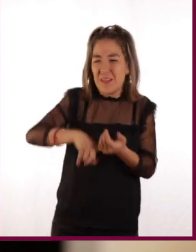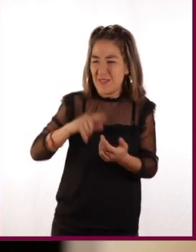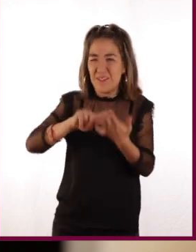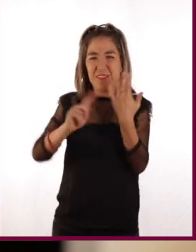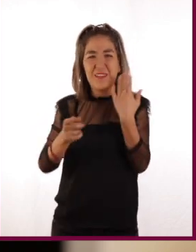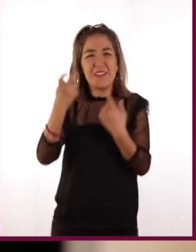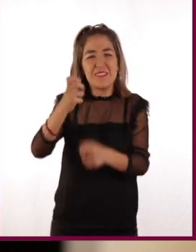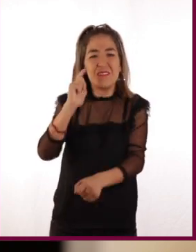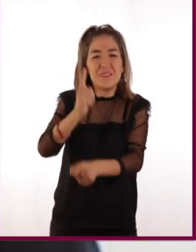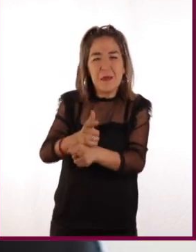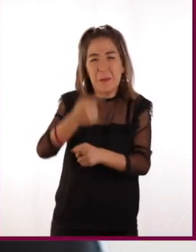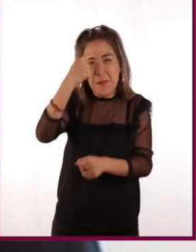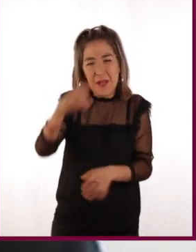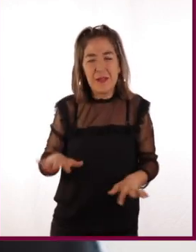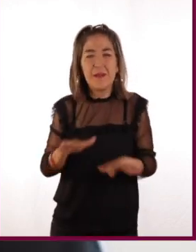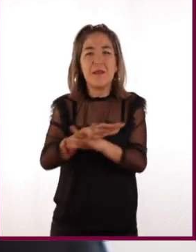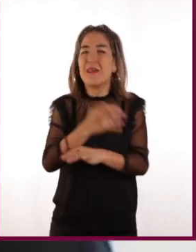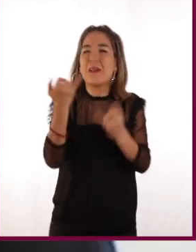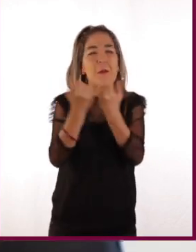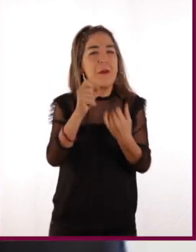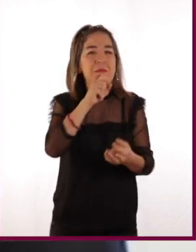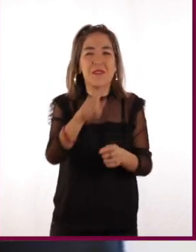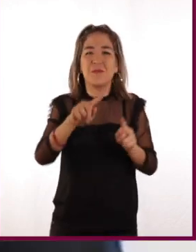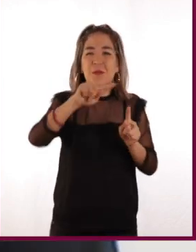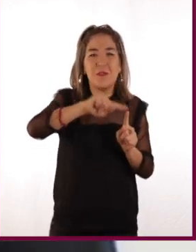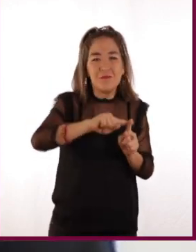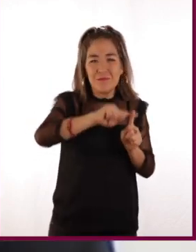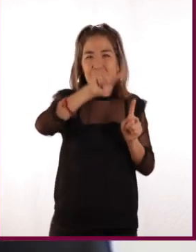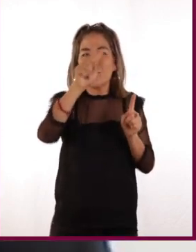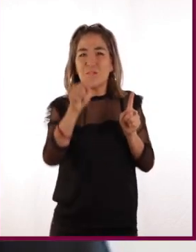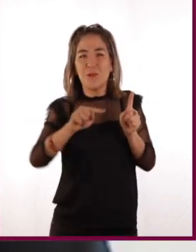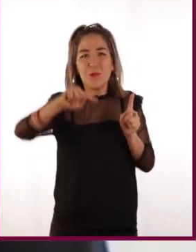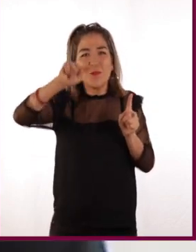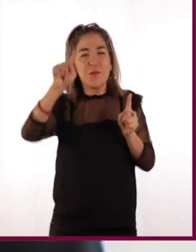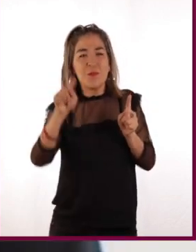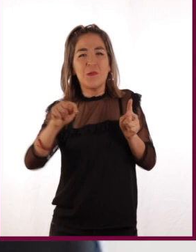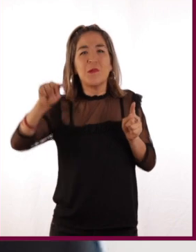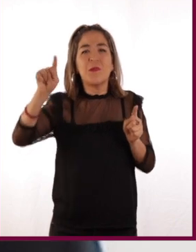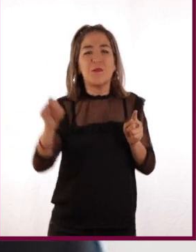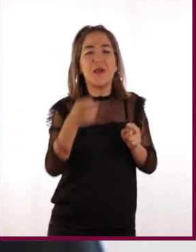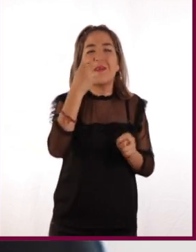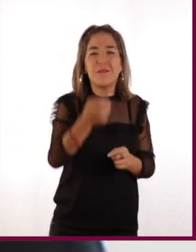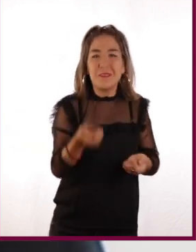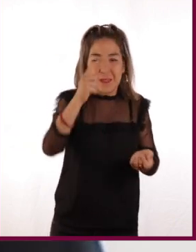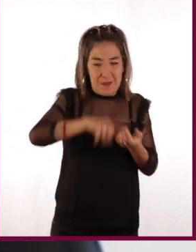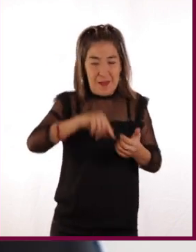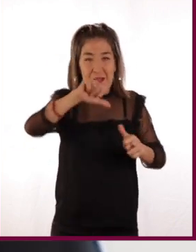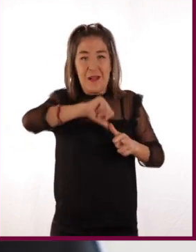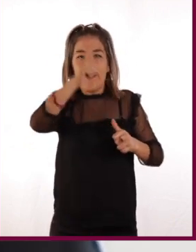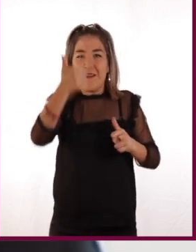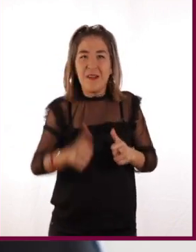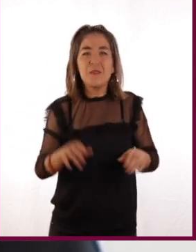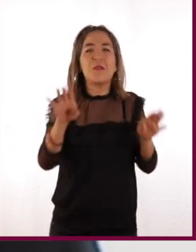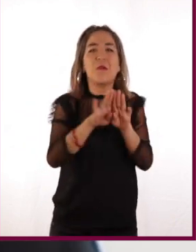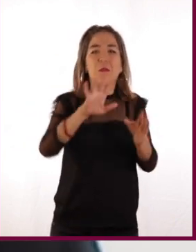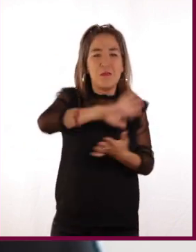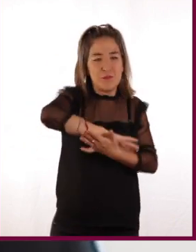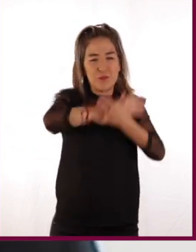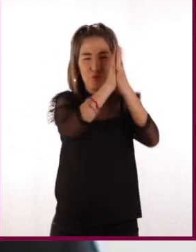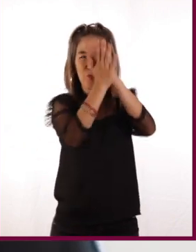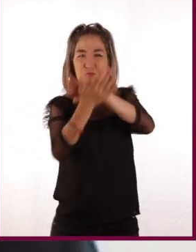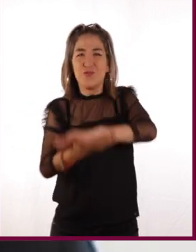podamos identificar en ello? Pues regresaría a esto que existe esta curva, ¿no? Esta curva en donde las artes